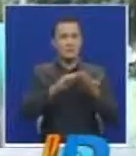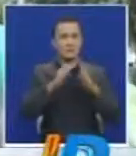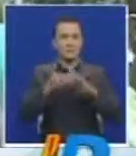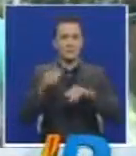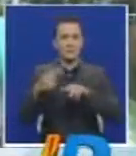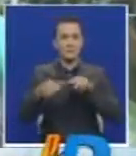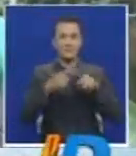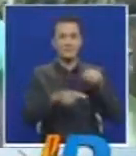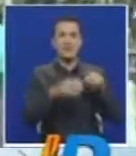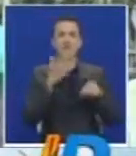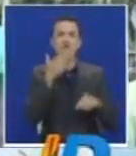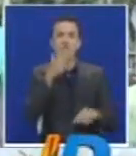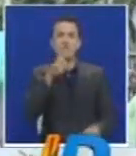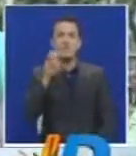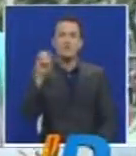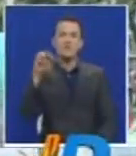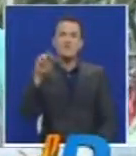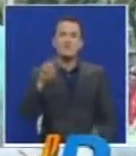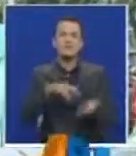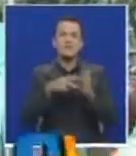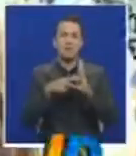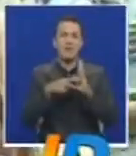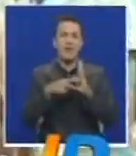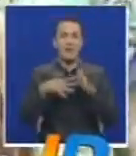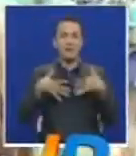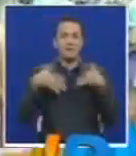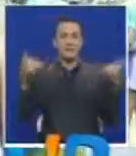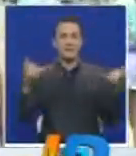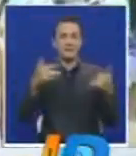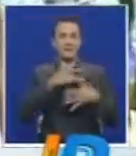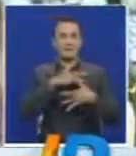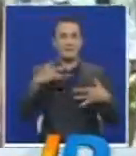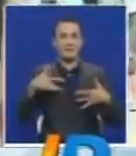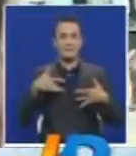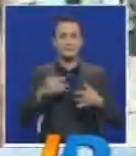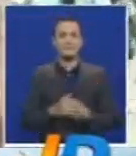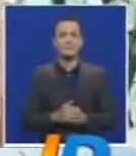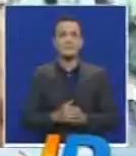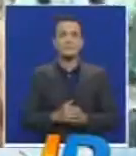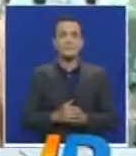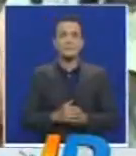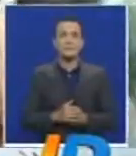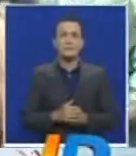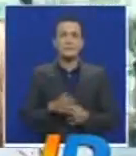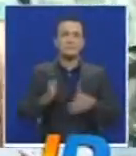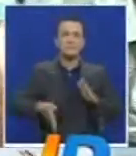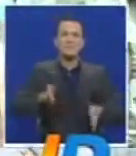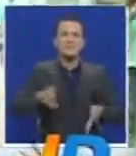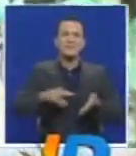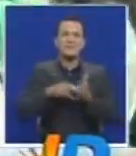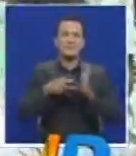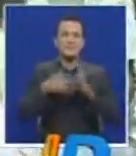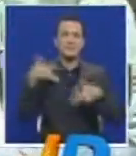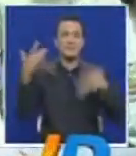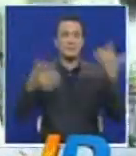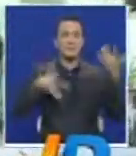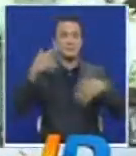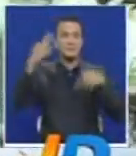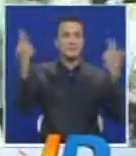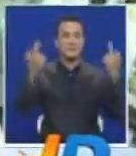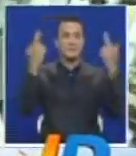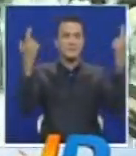Color Run representa lo que es la alegría y la salud. Esta carrera pues representa como, no sé, diversión